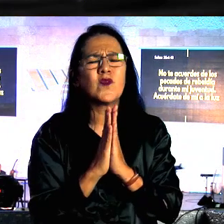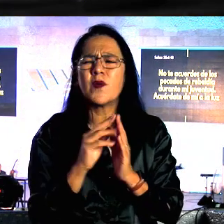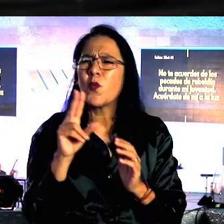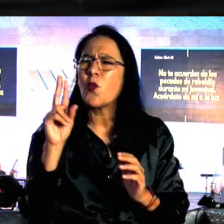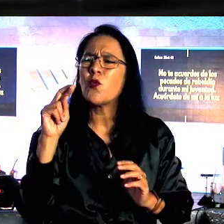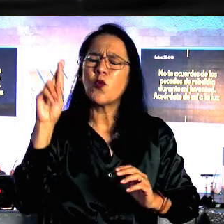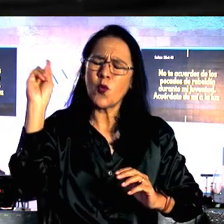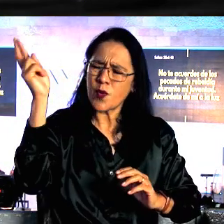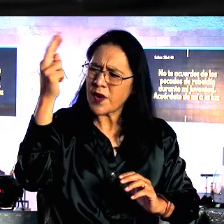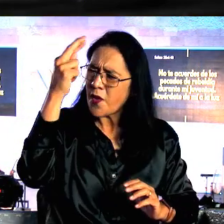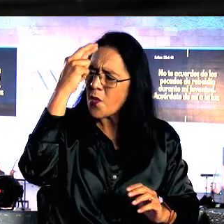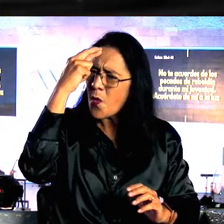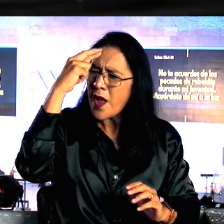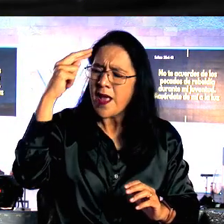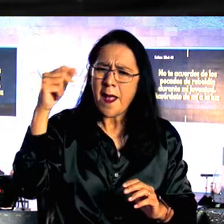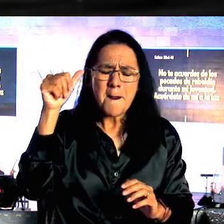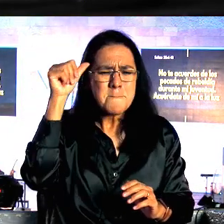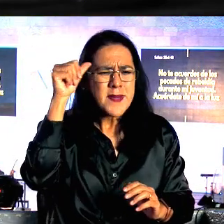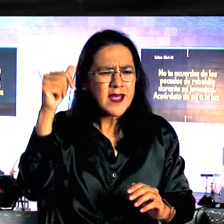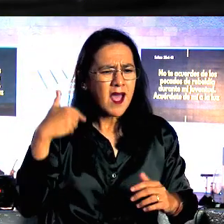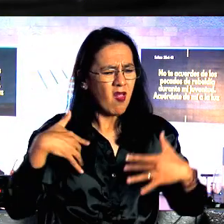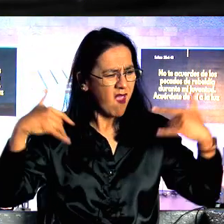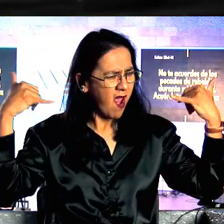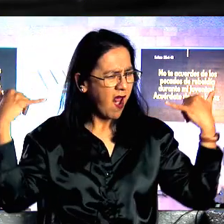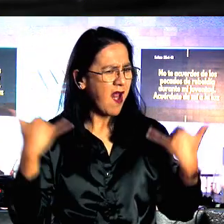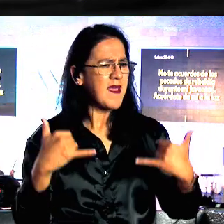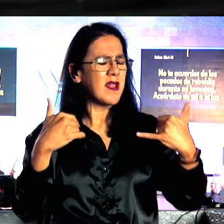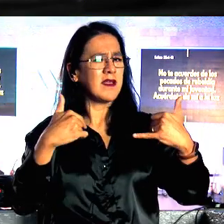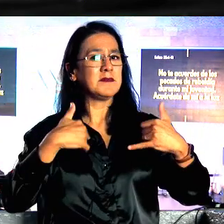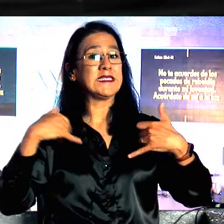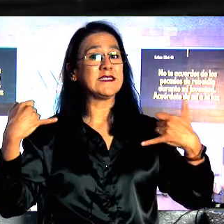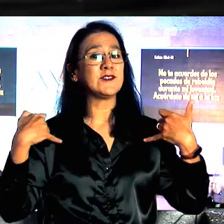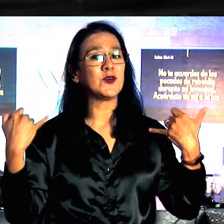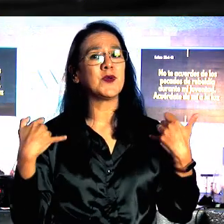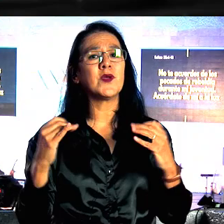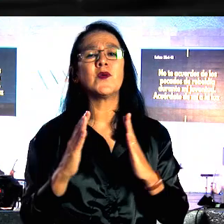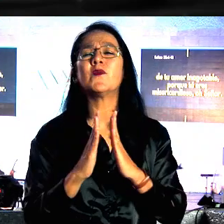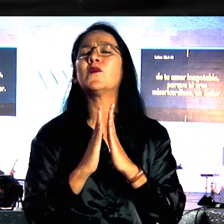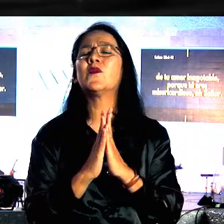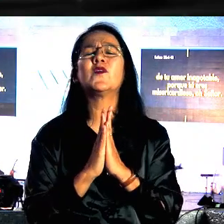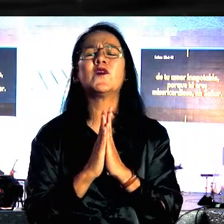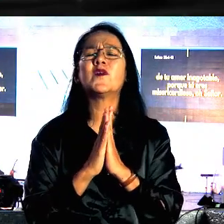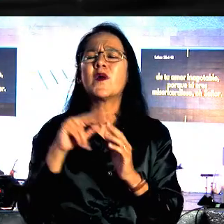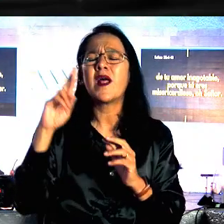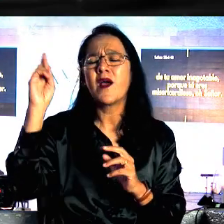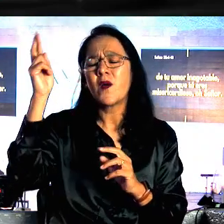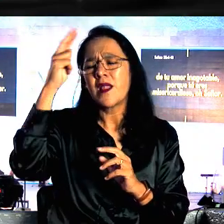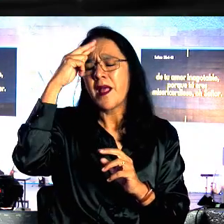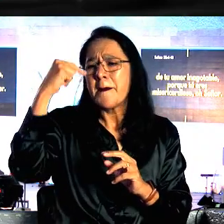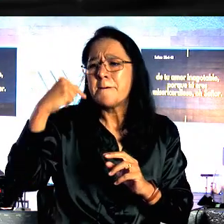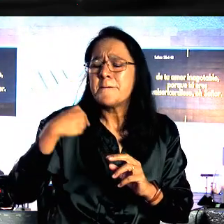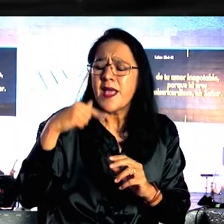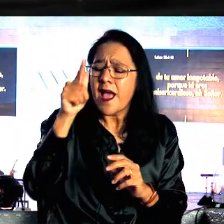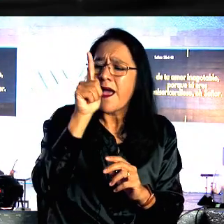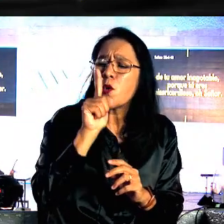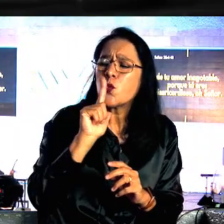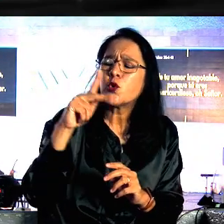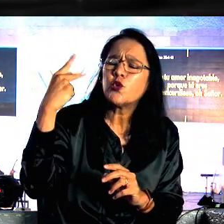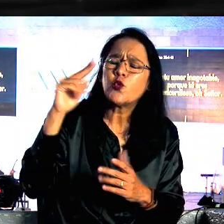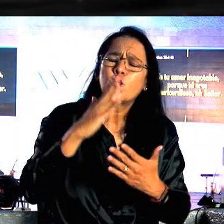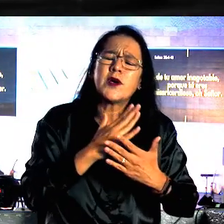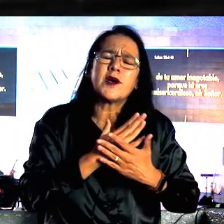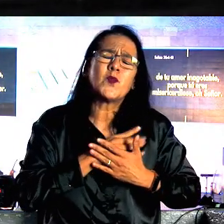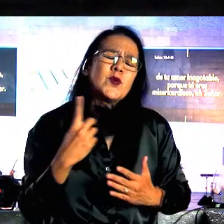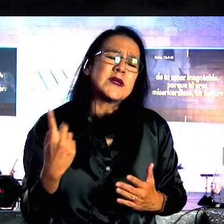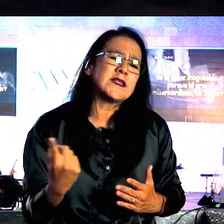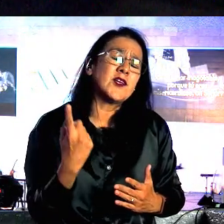los pecados de la rebeldía durante mi juventud acuérdate de mí a la luz de tu amor inagotable porque tú eres misericordioso